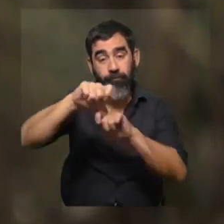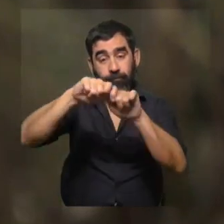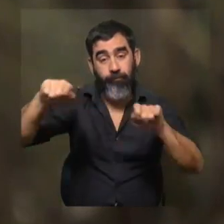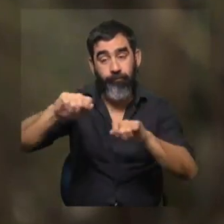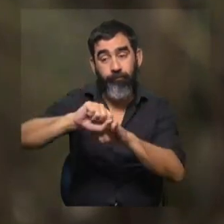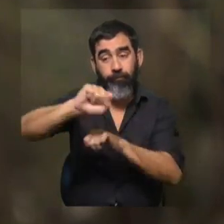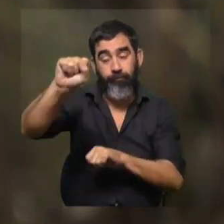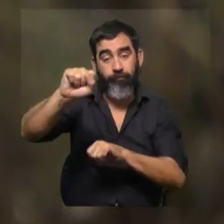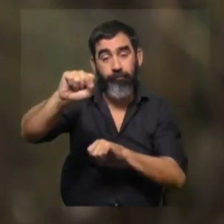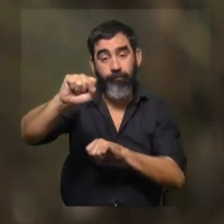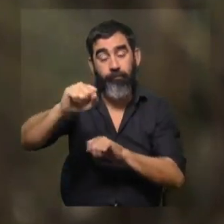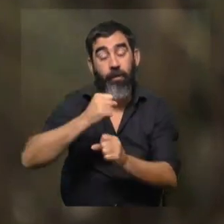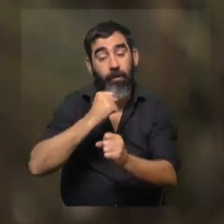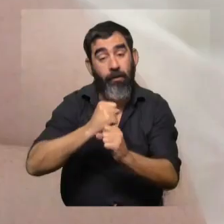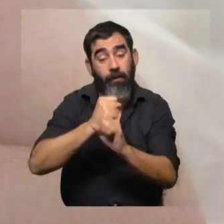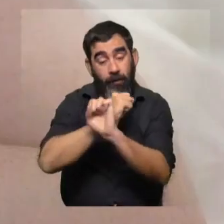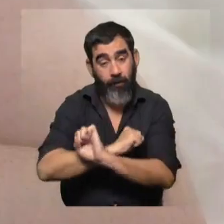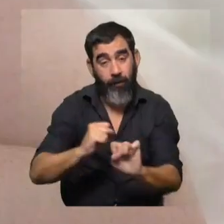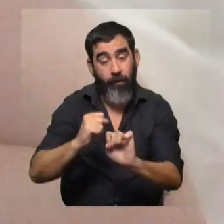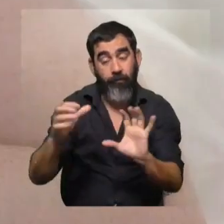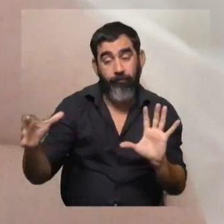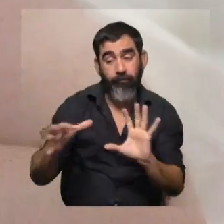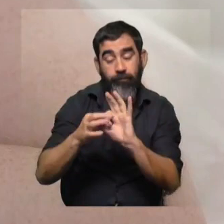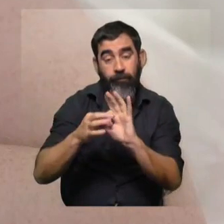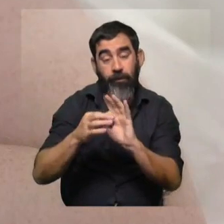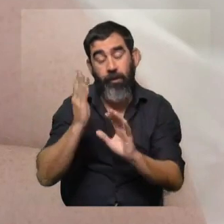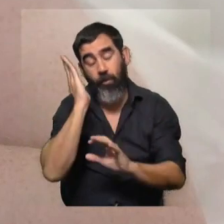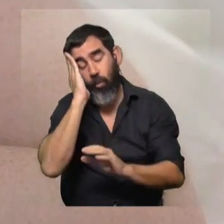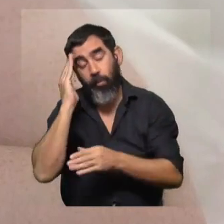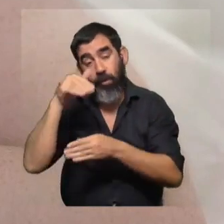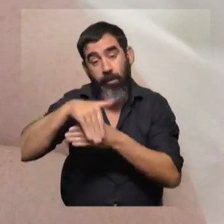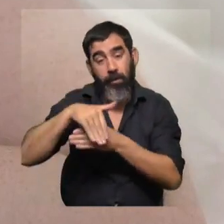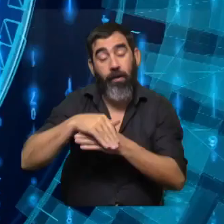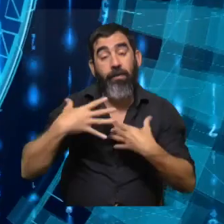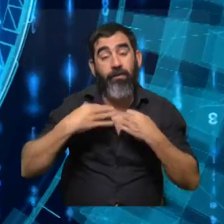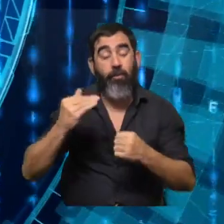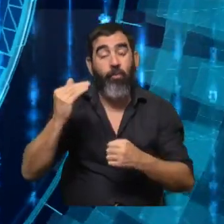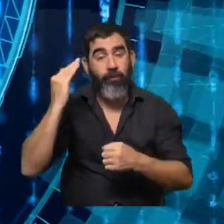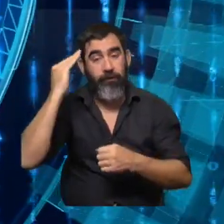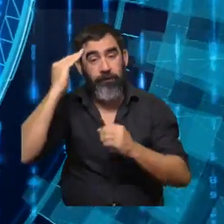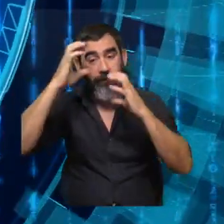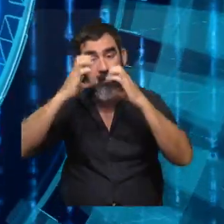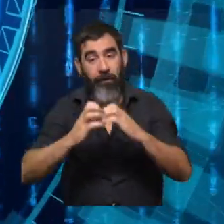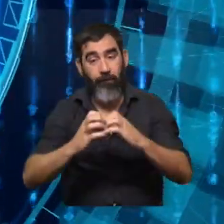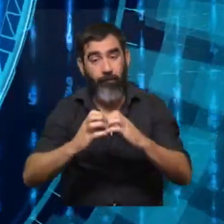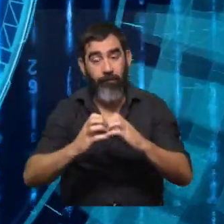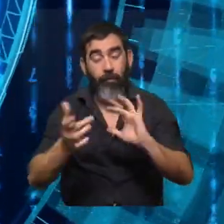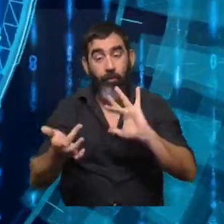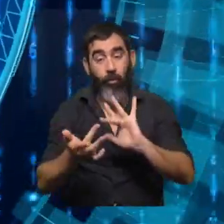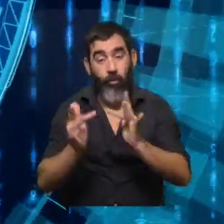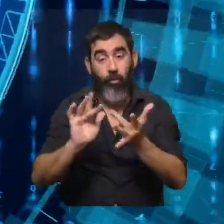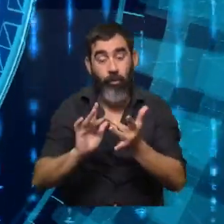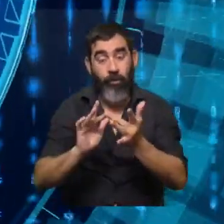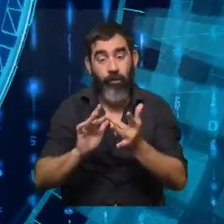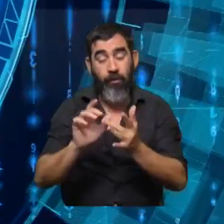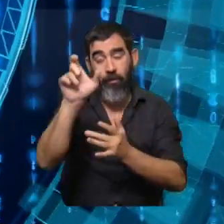doctorado surge la posibilidad de trabajar en esta asociación entre siestas y salud cerebral, y ahí contactamos en realidad a